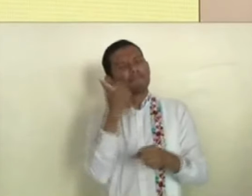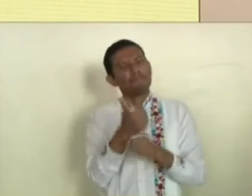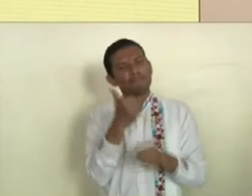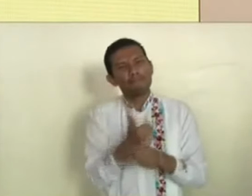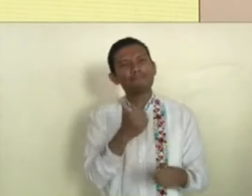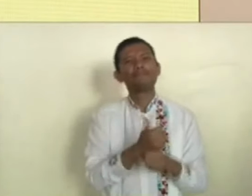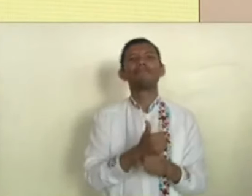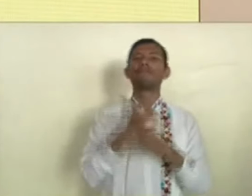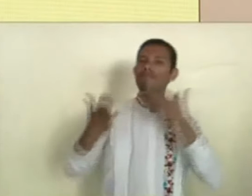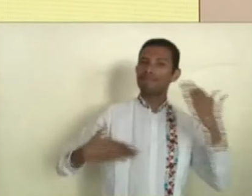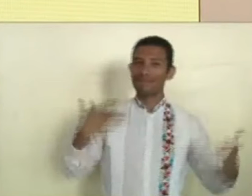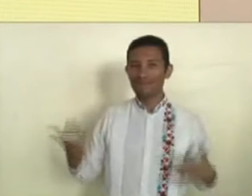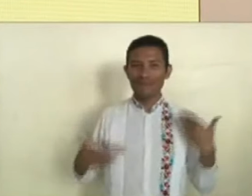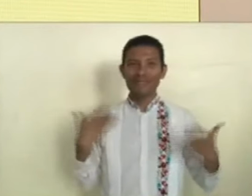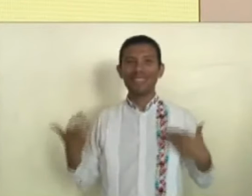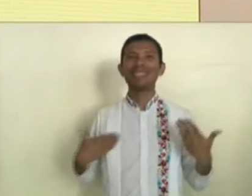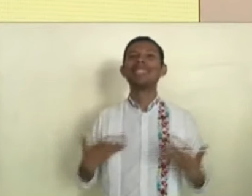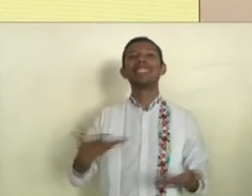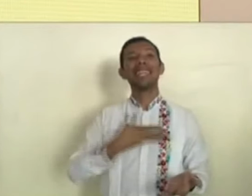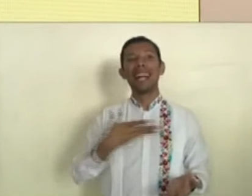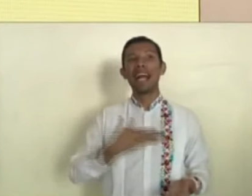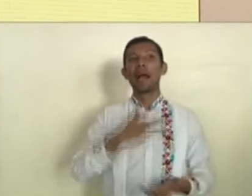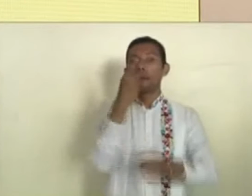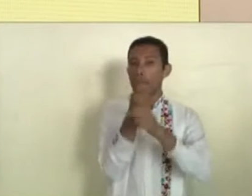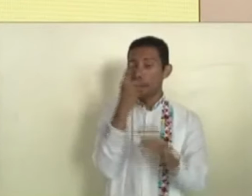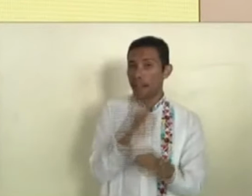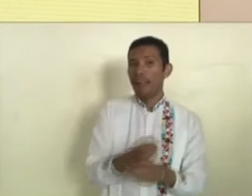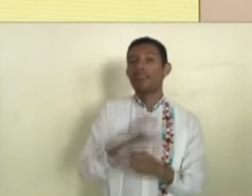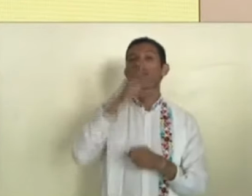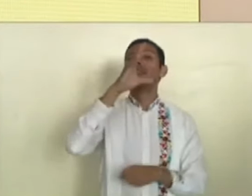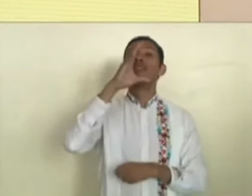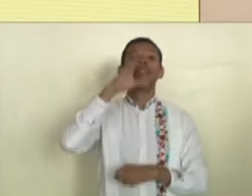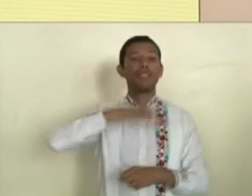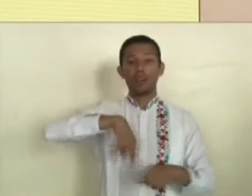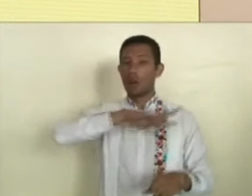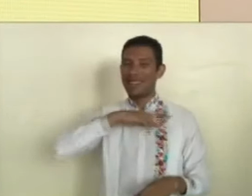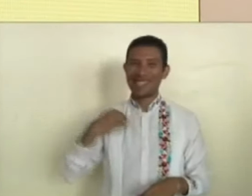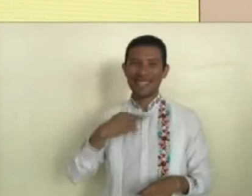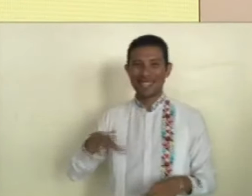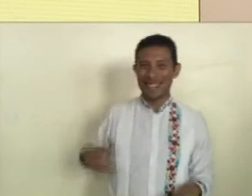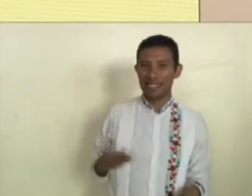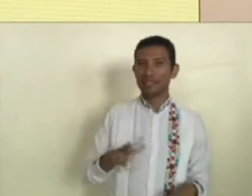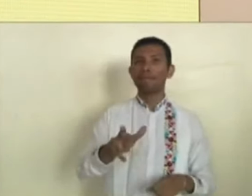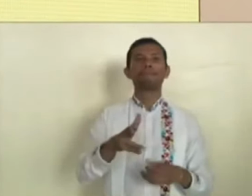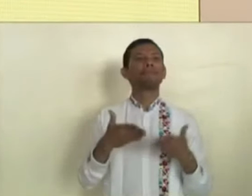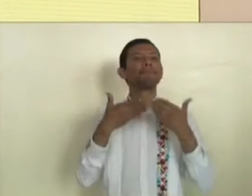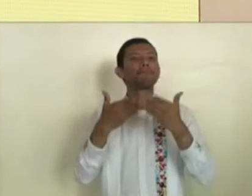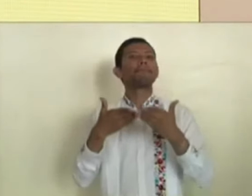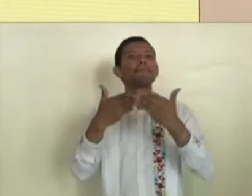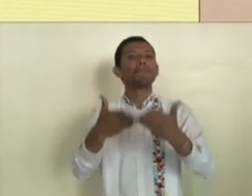adultos que convivieron y coexistieron en el primer cuadrante de la ciudad, pues nuestro río era navegable. Hoy es regresarle